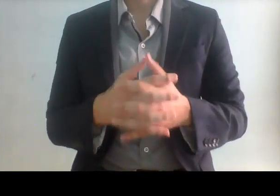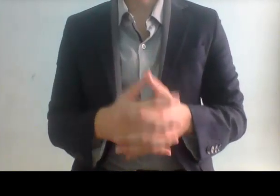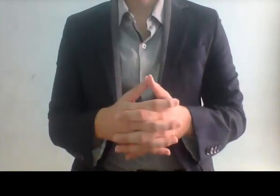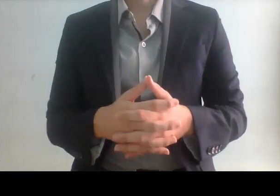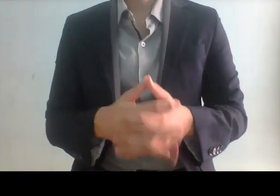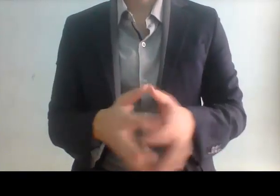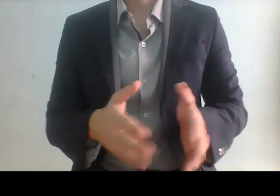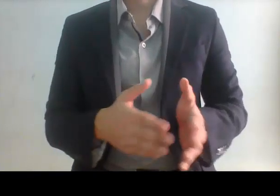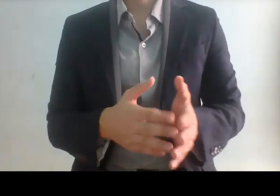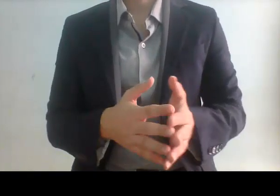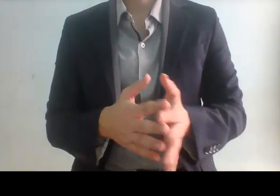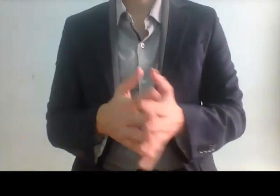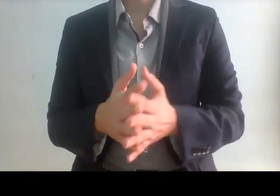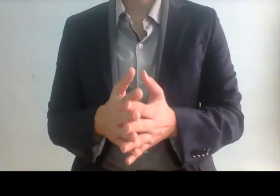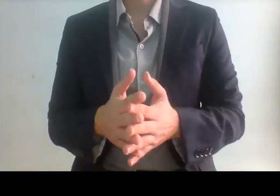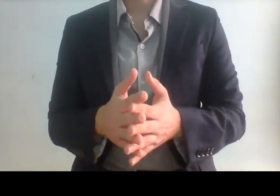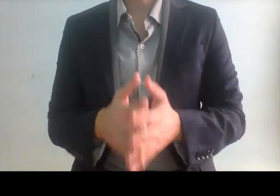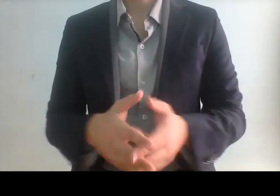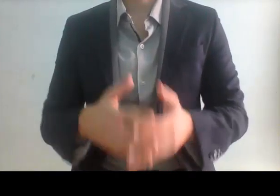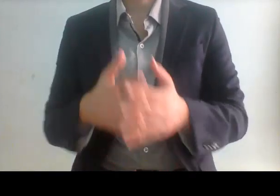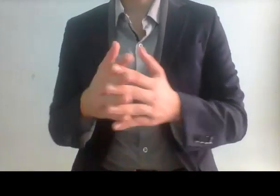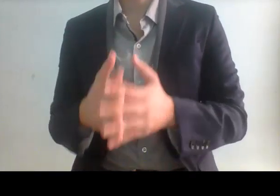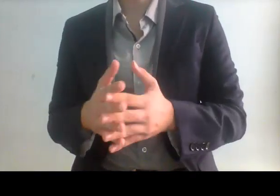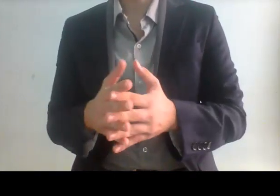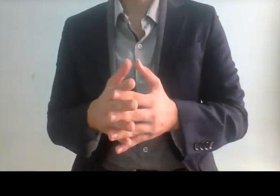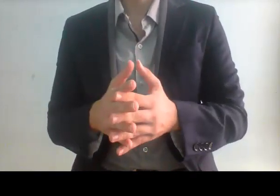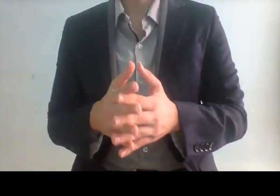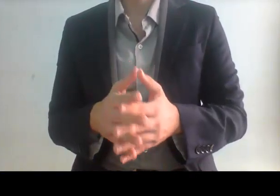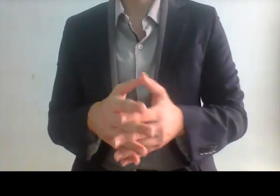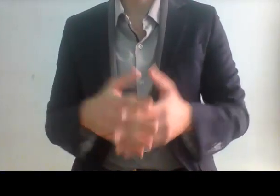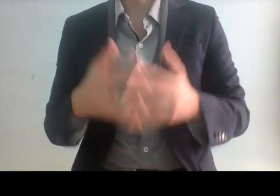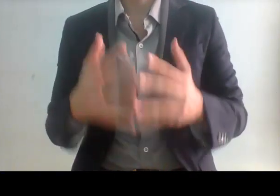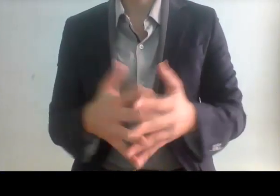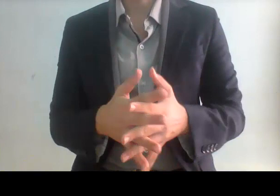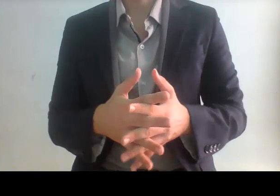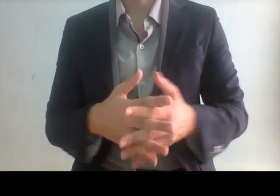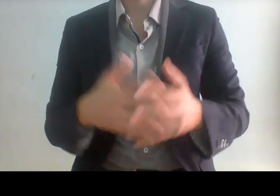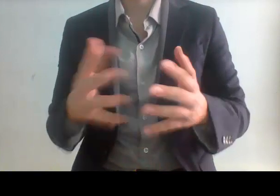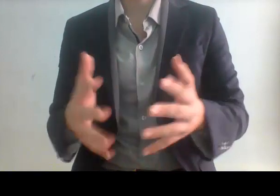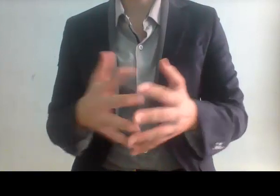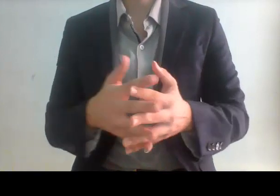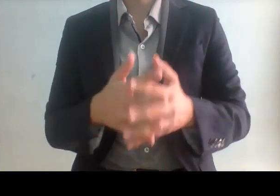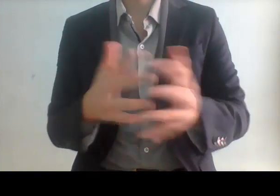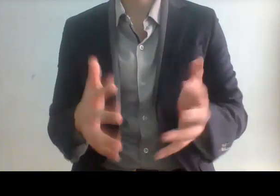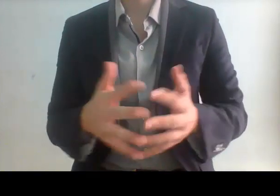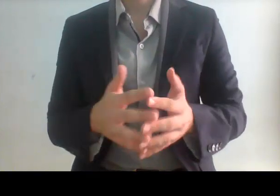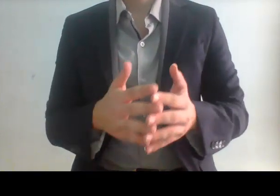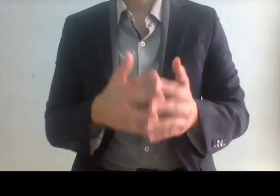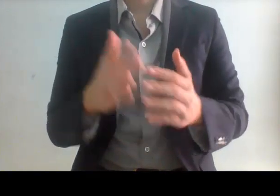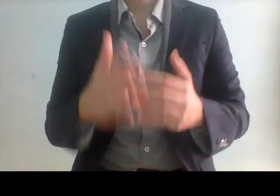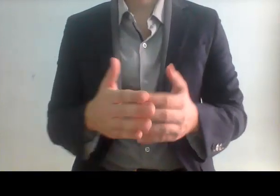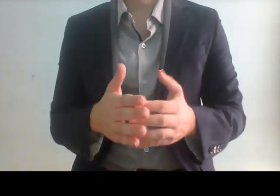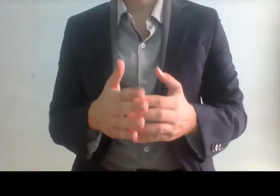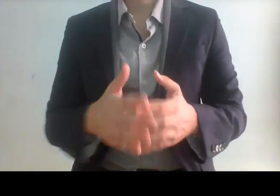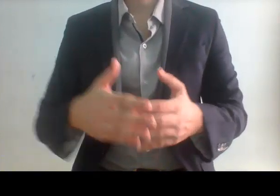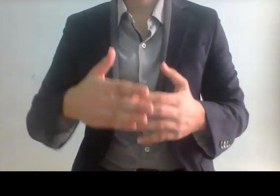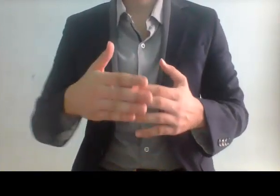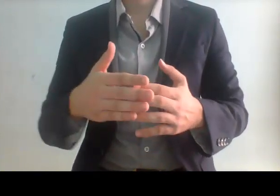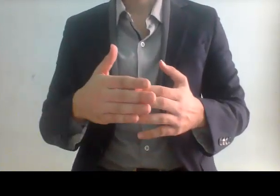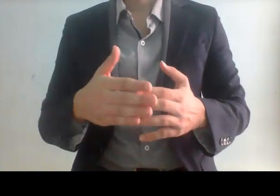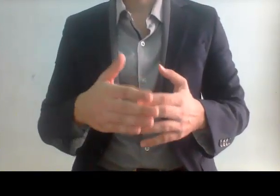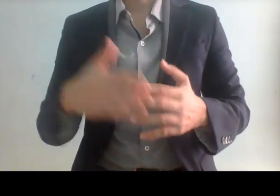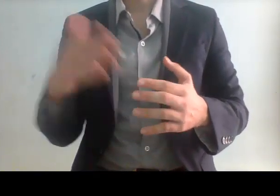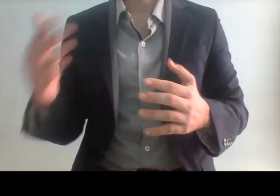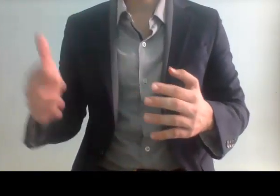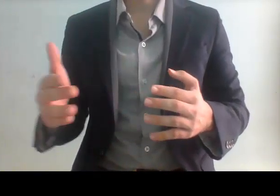Les repito, que se haga la mayor cantidad de congelamientos y incautamiento de dinero en efectivo, ya sea en dólares, sea en pesos, para que luego ese dinero sea